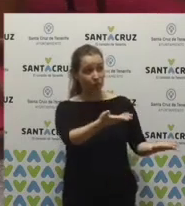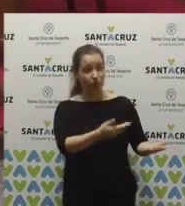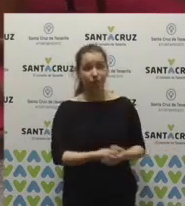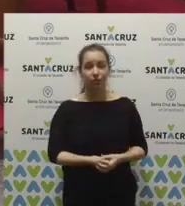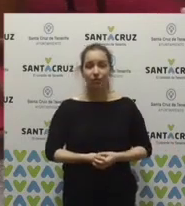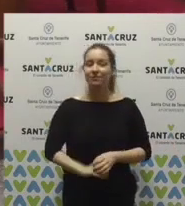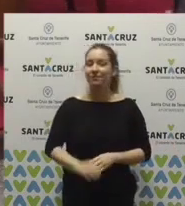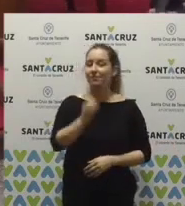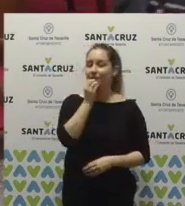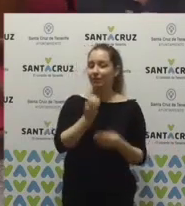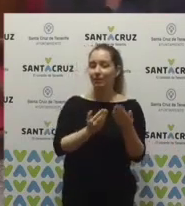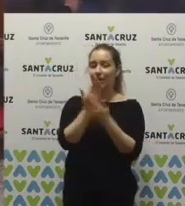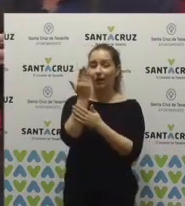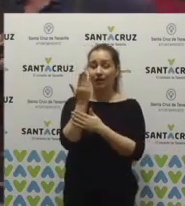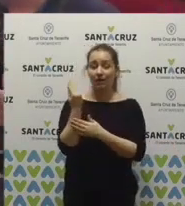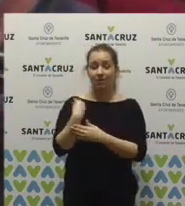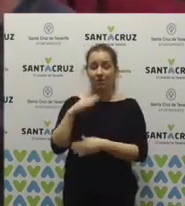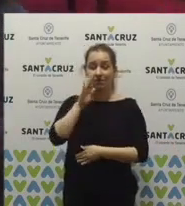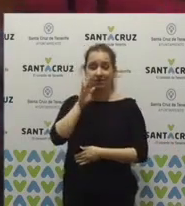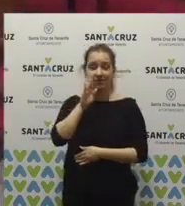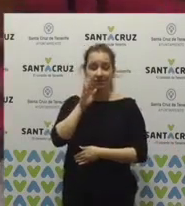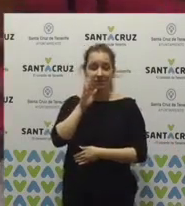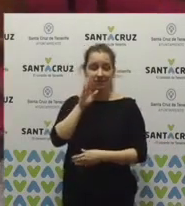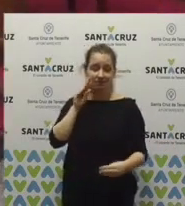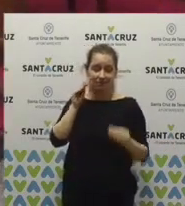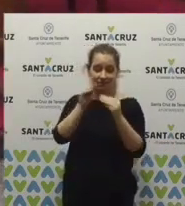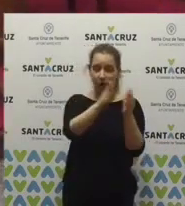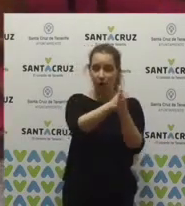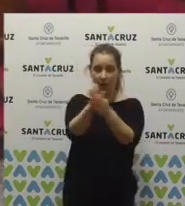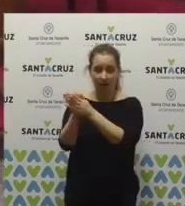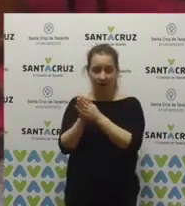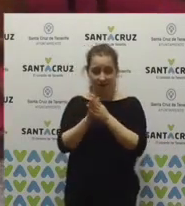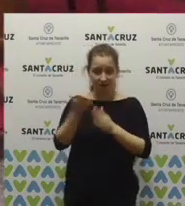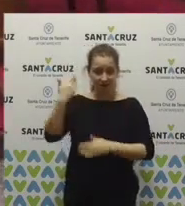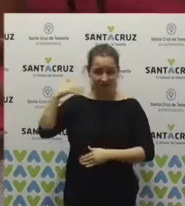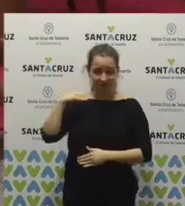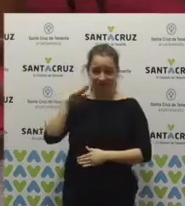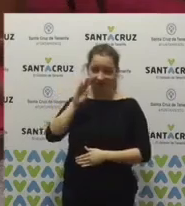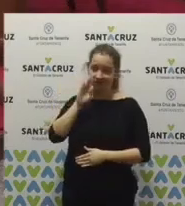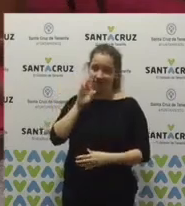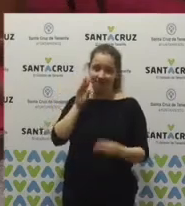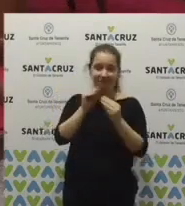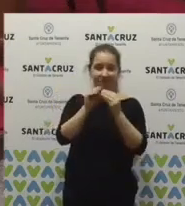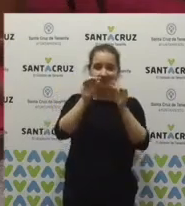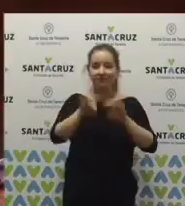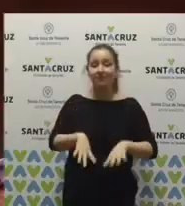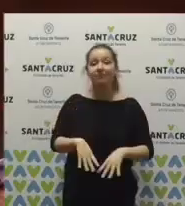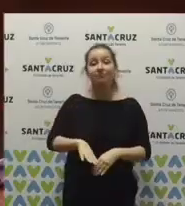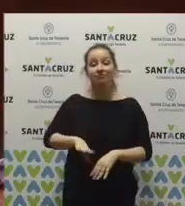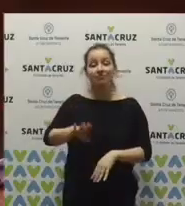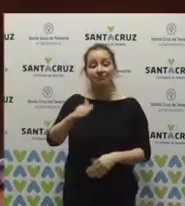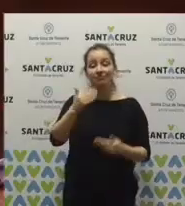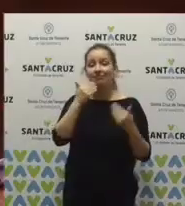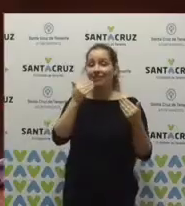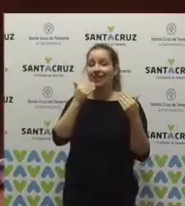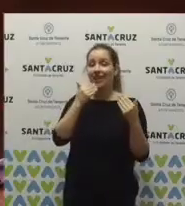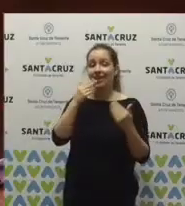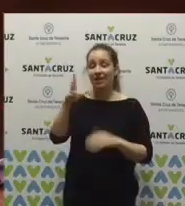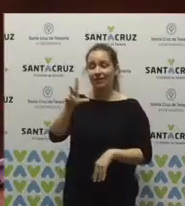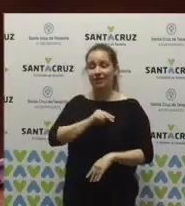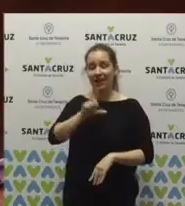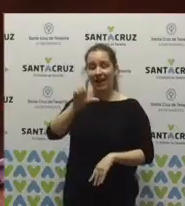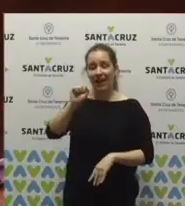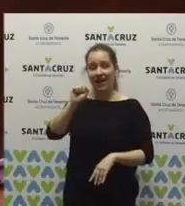muy buenos días en el sentido de los compañeros que me han precedido agradecer su esfuerzo al señor lascano